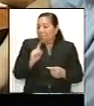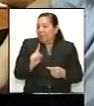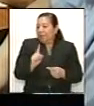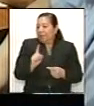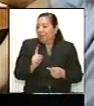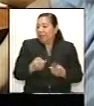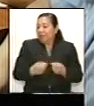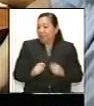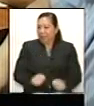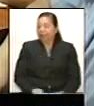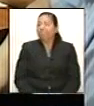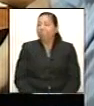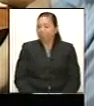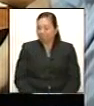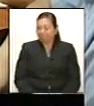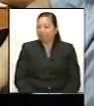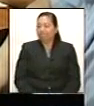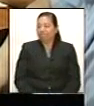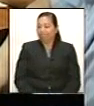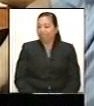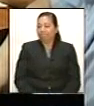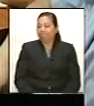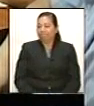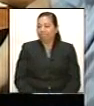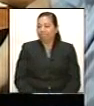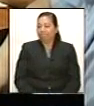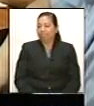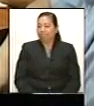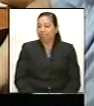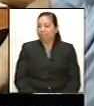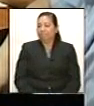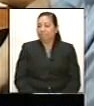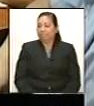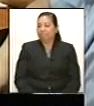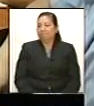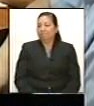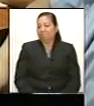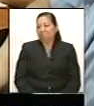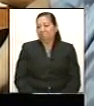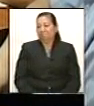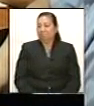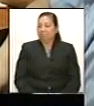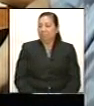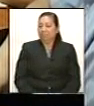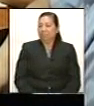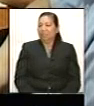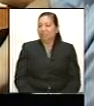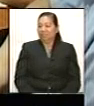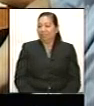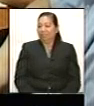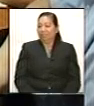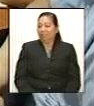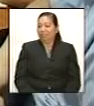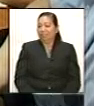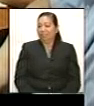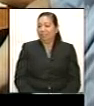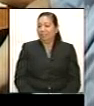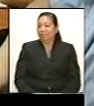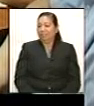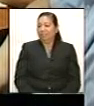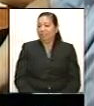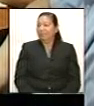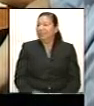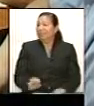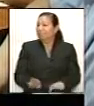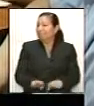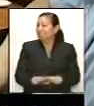para el portal y para la plataforma, mejor dicho. Sí, está bien. Listo. Muchas gracias. ¿Alguna otra consulta? Y quisiera ahora